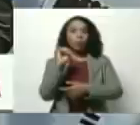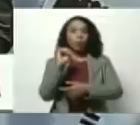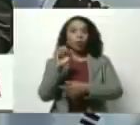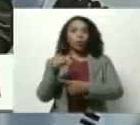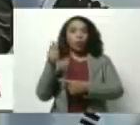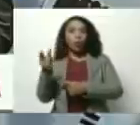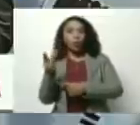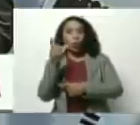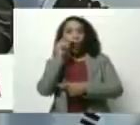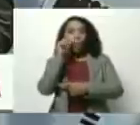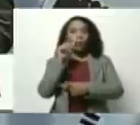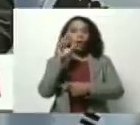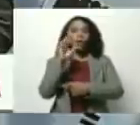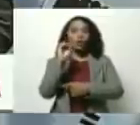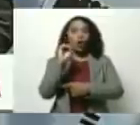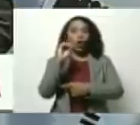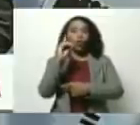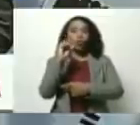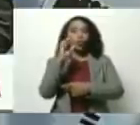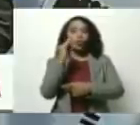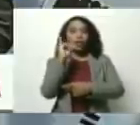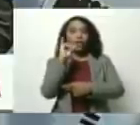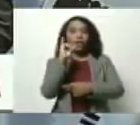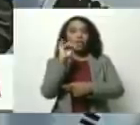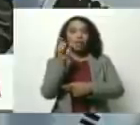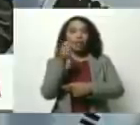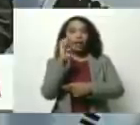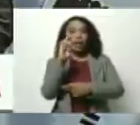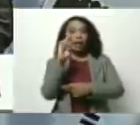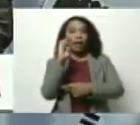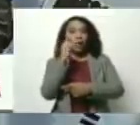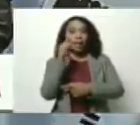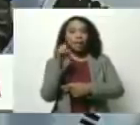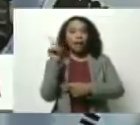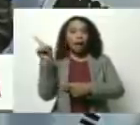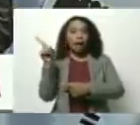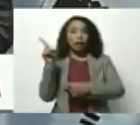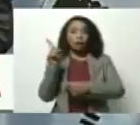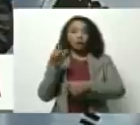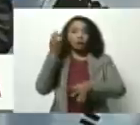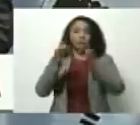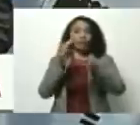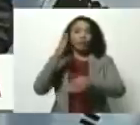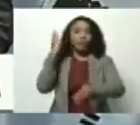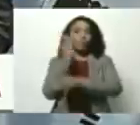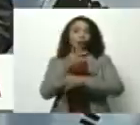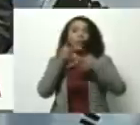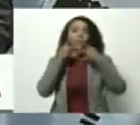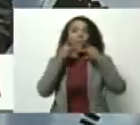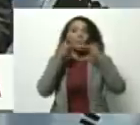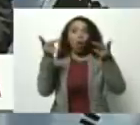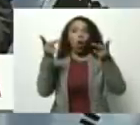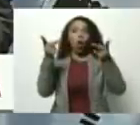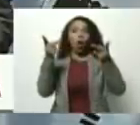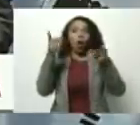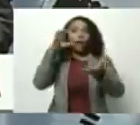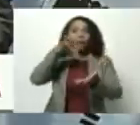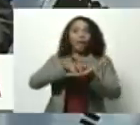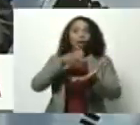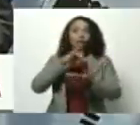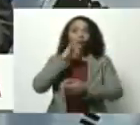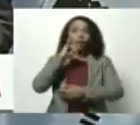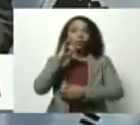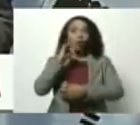Rodríguez, quienes están siendo juzgados por revelar información de Estado y publicarla incluso en